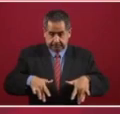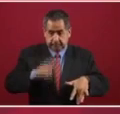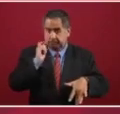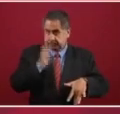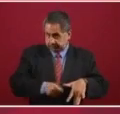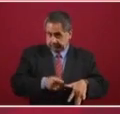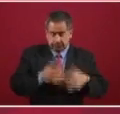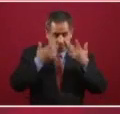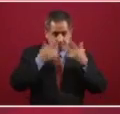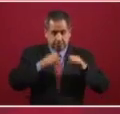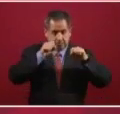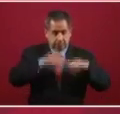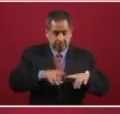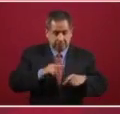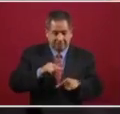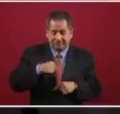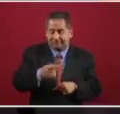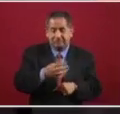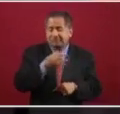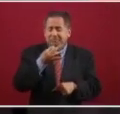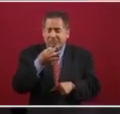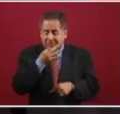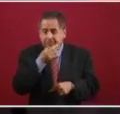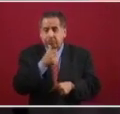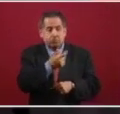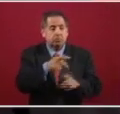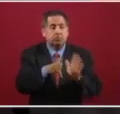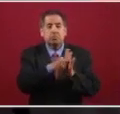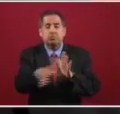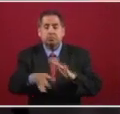y lo contrata un periódico